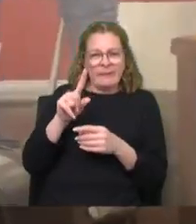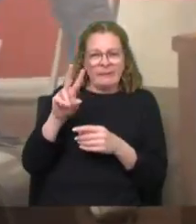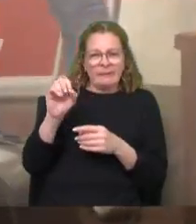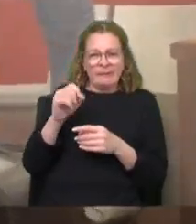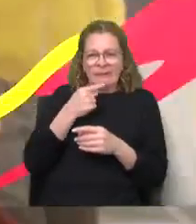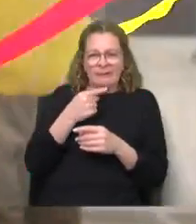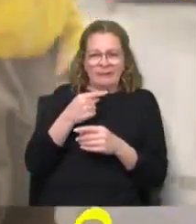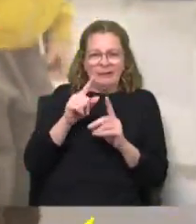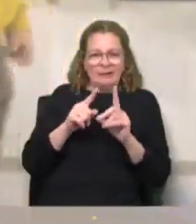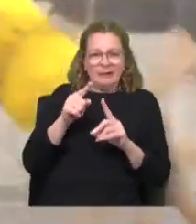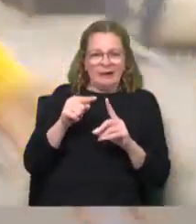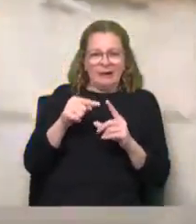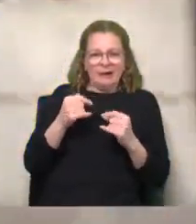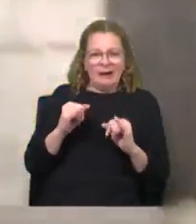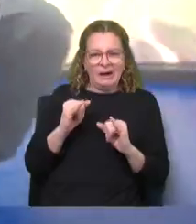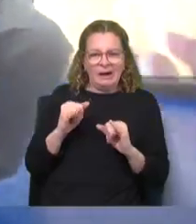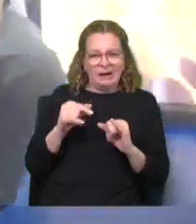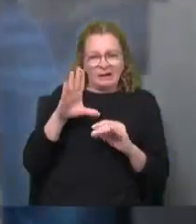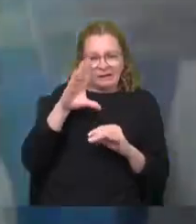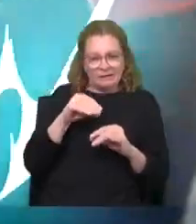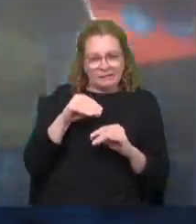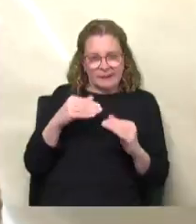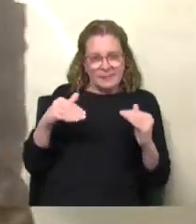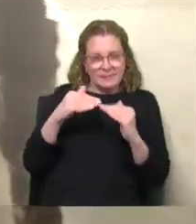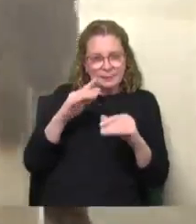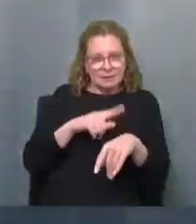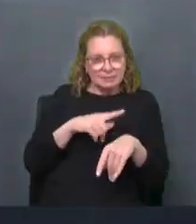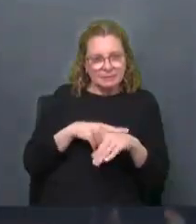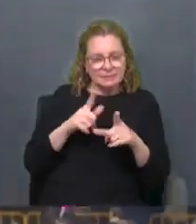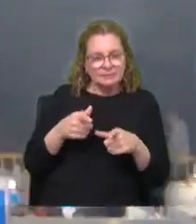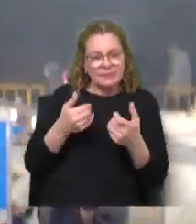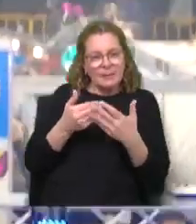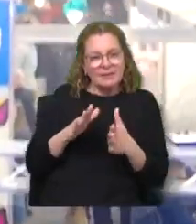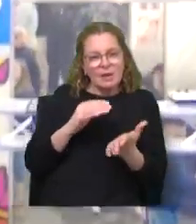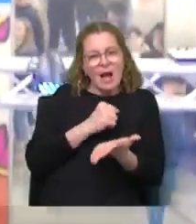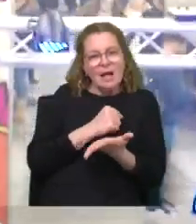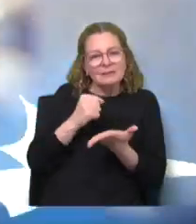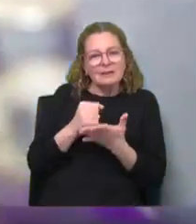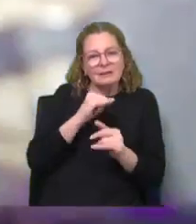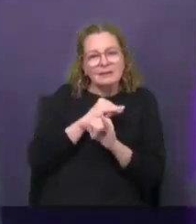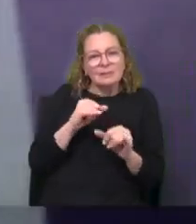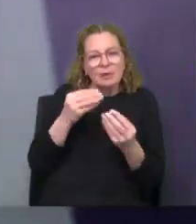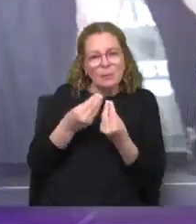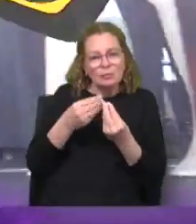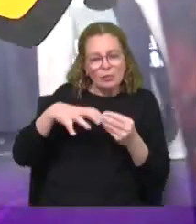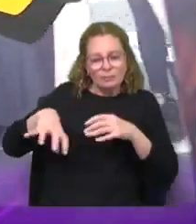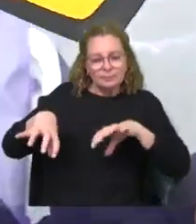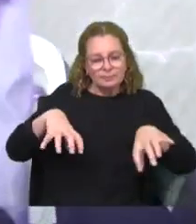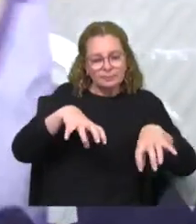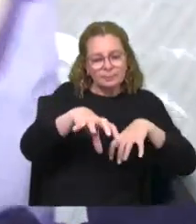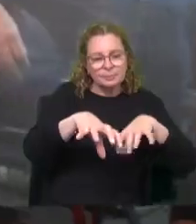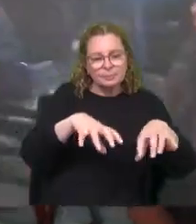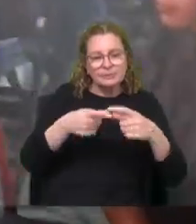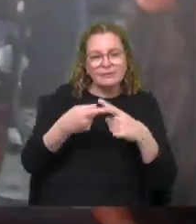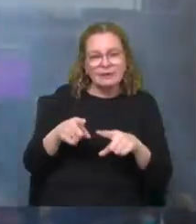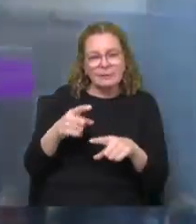decir sí, que todo sucede a la vez, desde el principio hasta el cierre, en muchos sectores. Y es